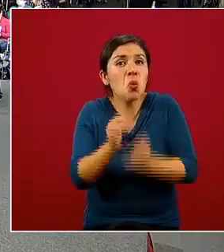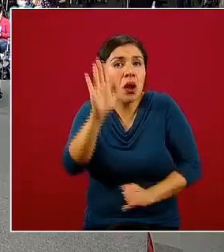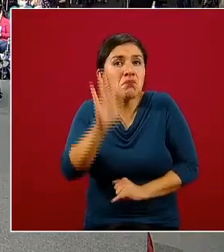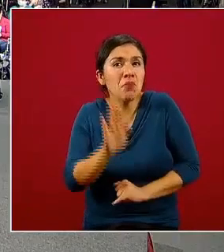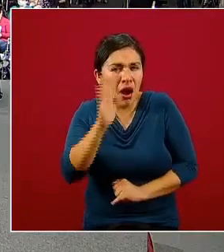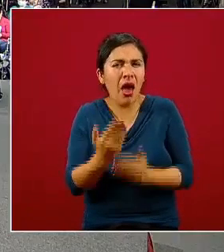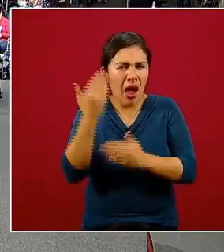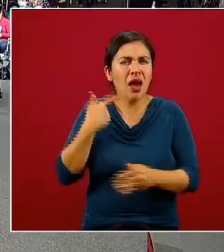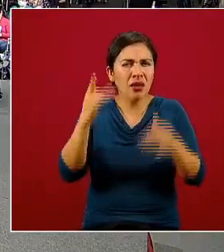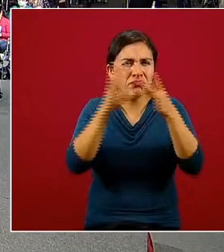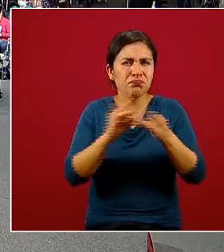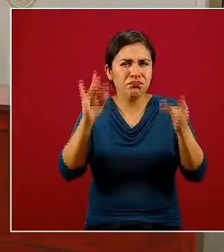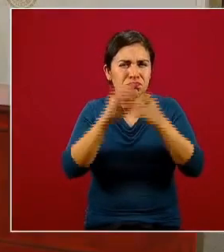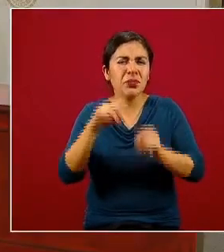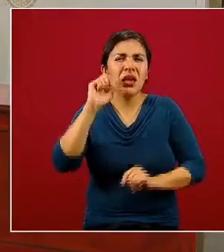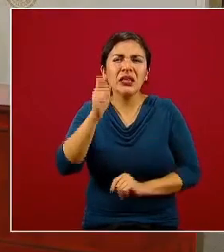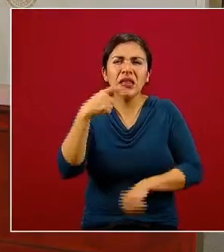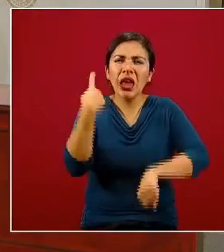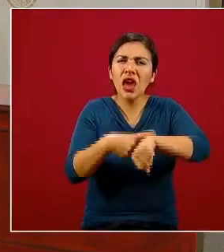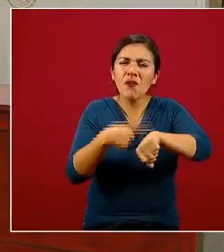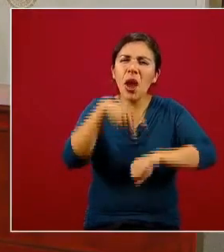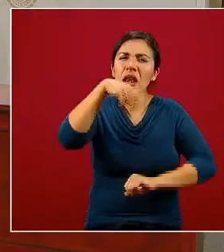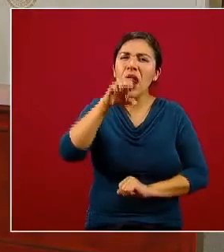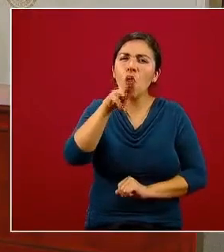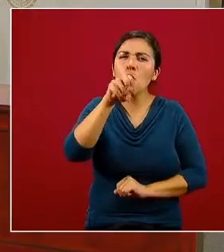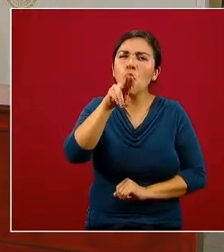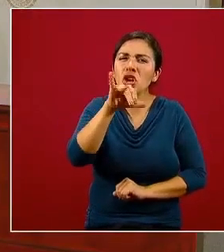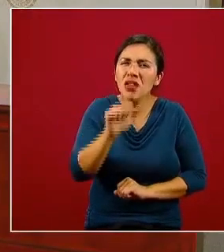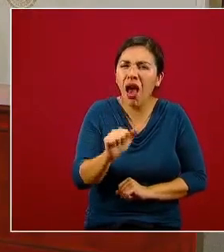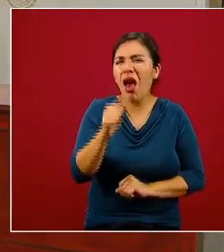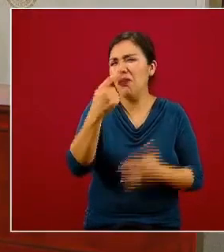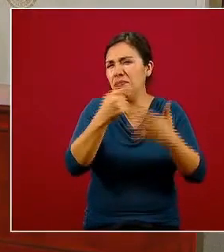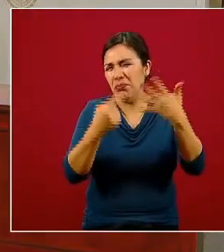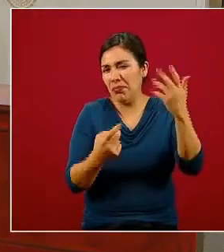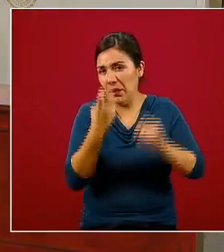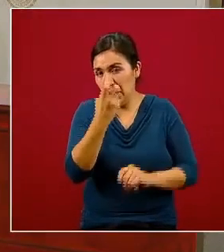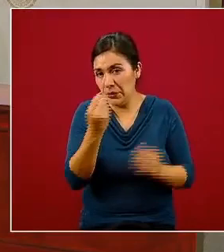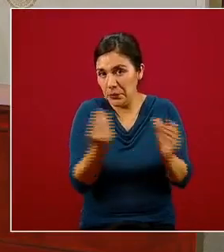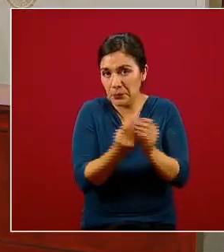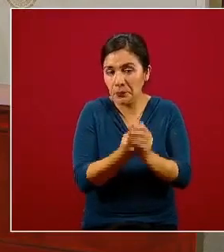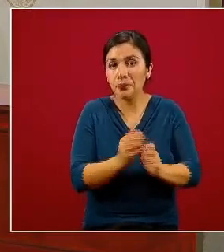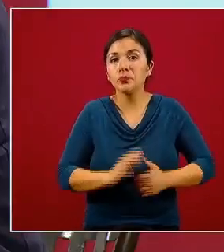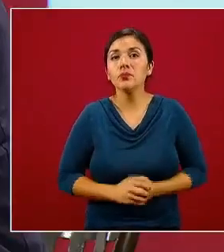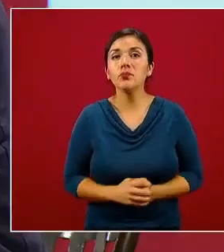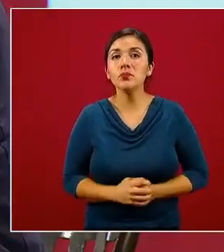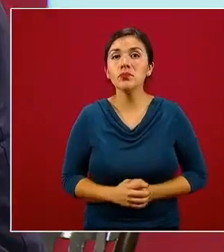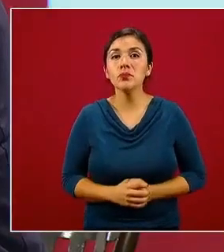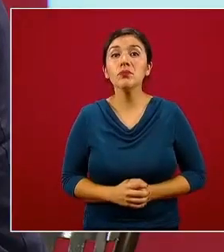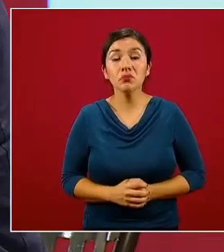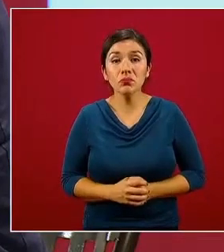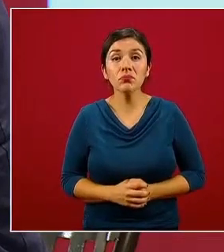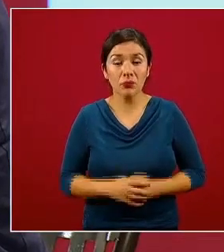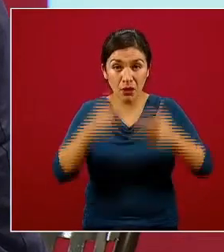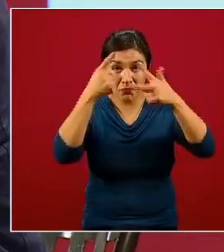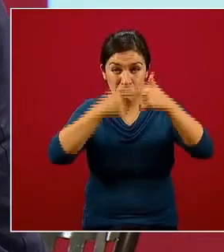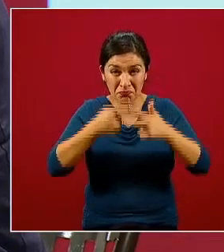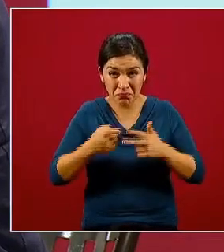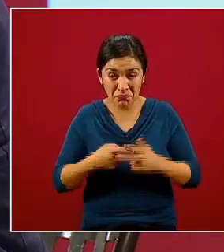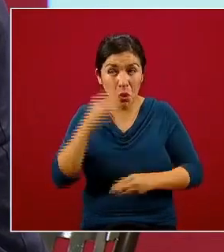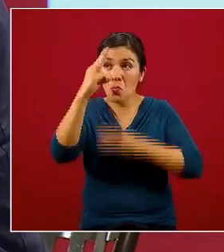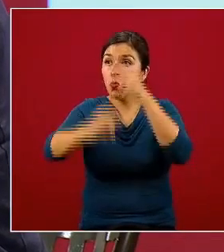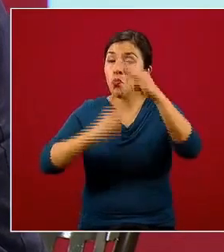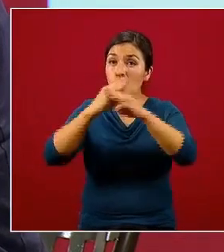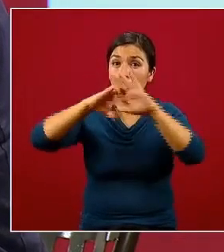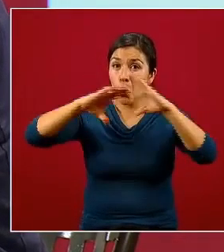cuando explicamos el tema de las neumonías atípicas y todo ese asunto. En las estadísticas vitales del